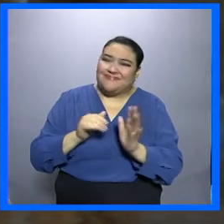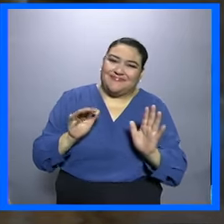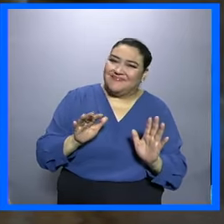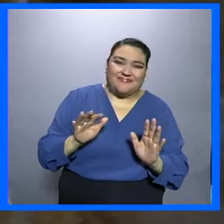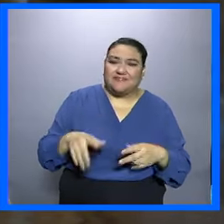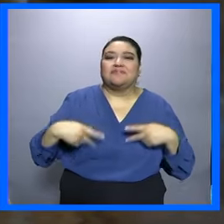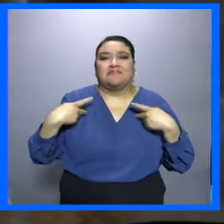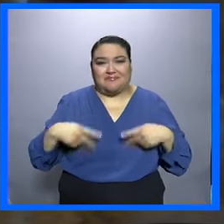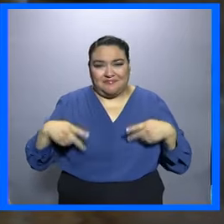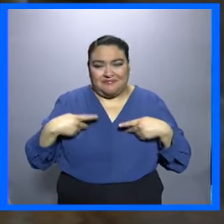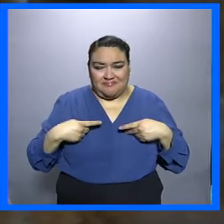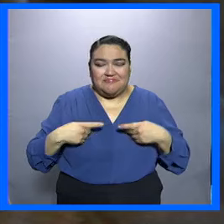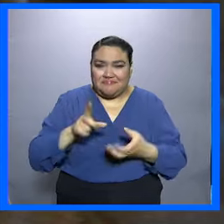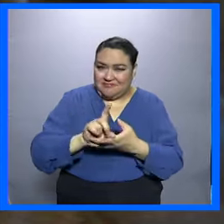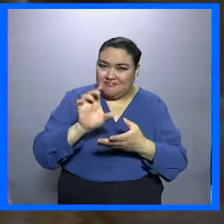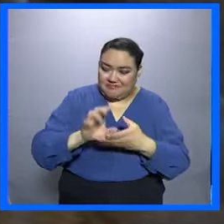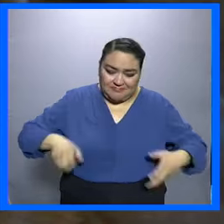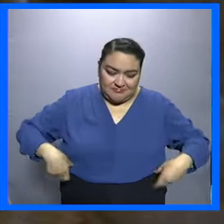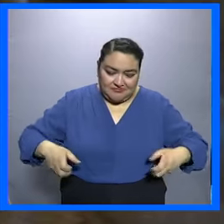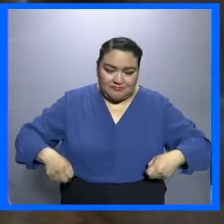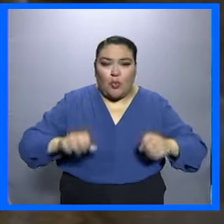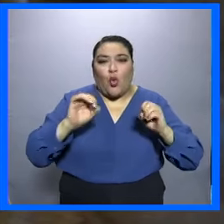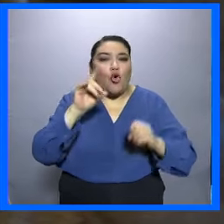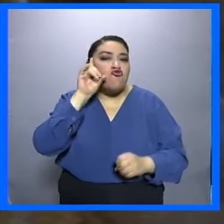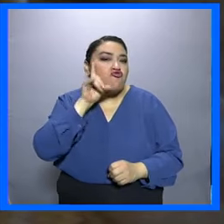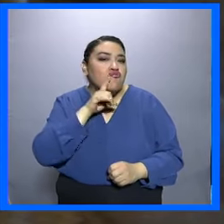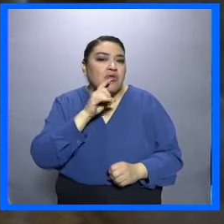con discapacidad física o discapacidad sensorial